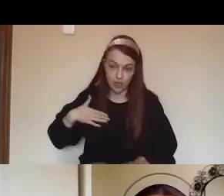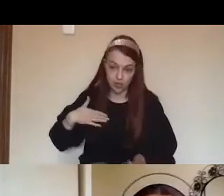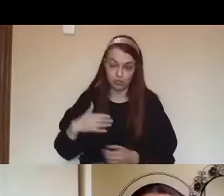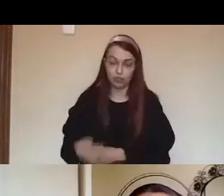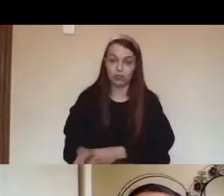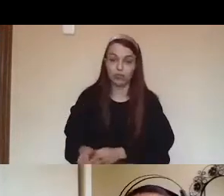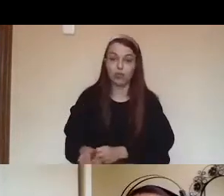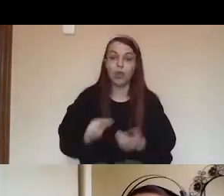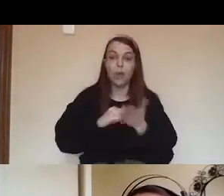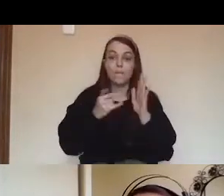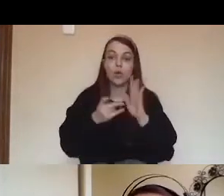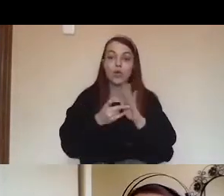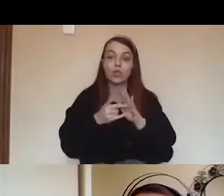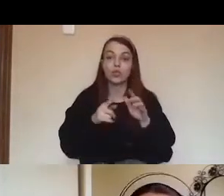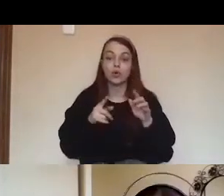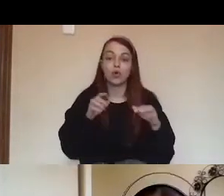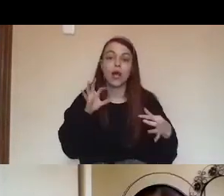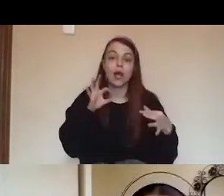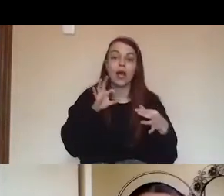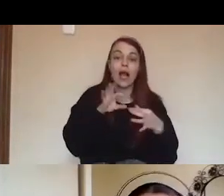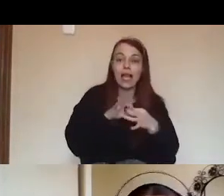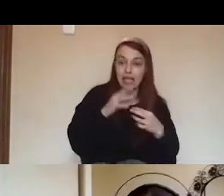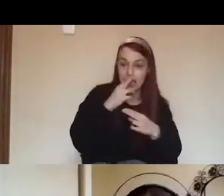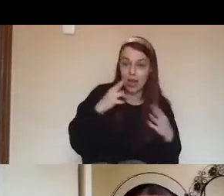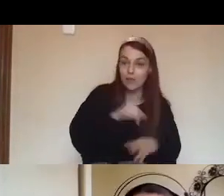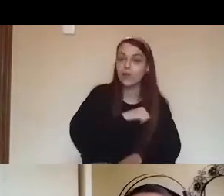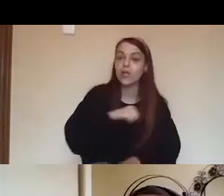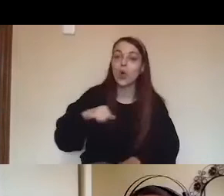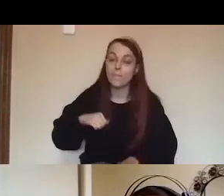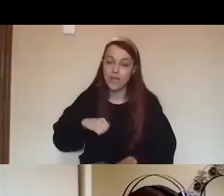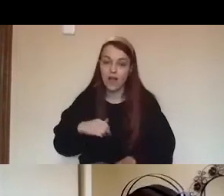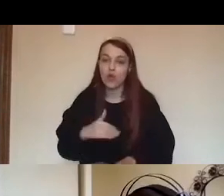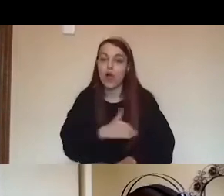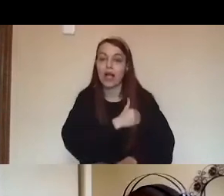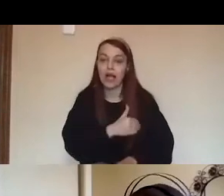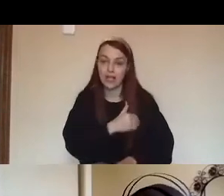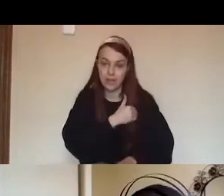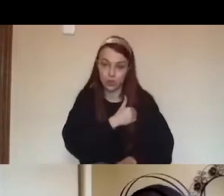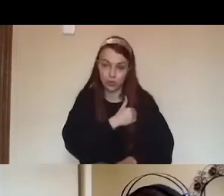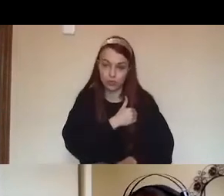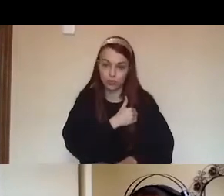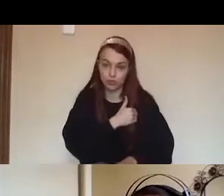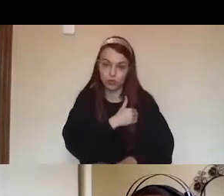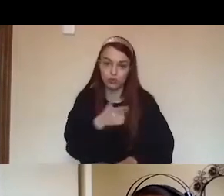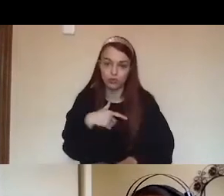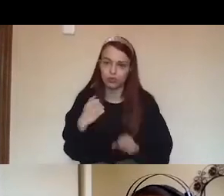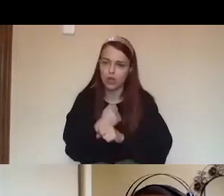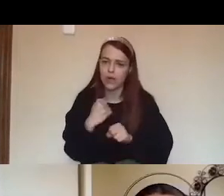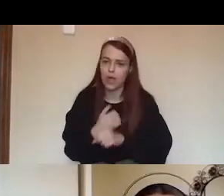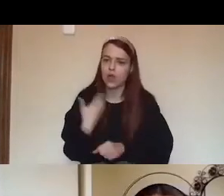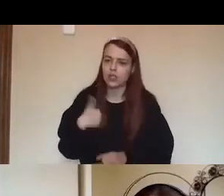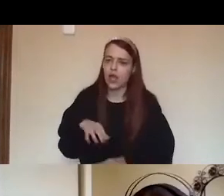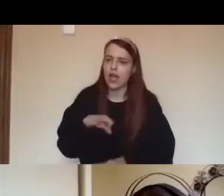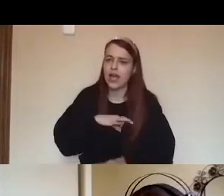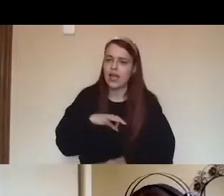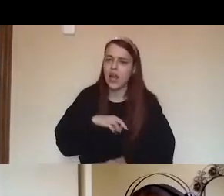que es una alianza público, privado, academia, en que venimos trabajando ya desde enero